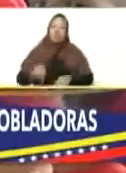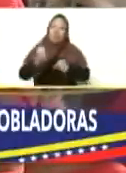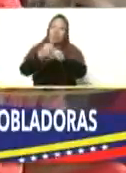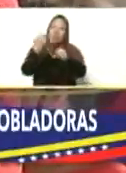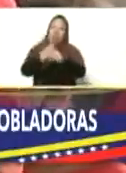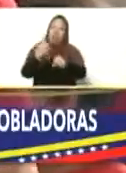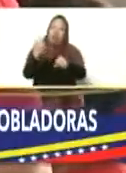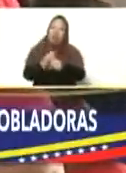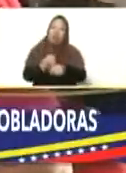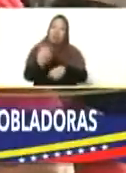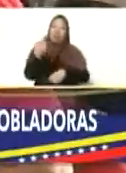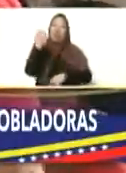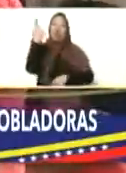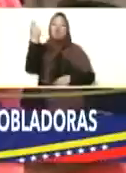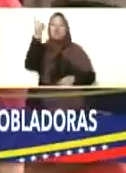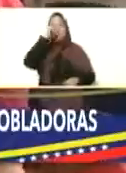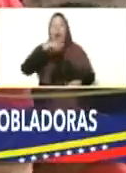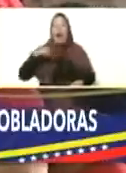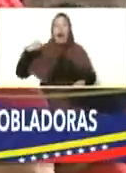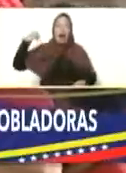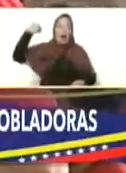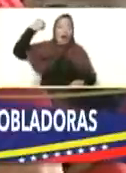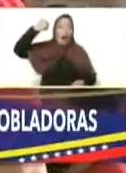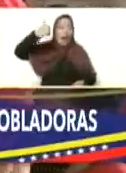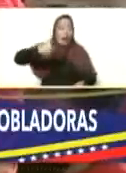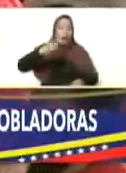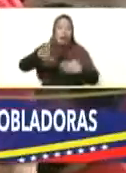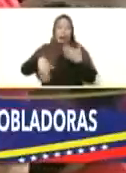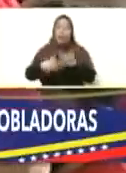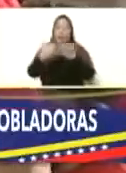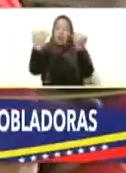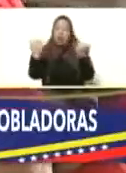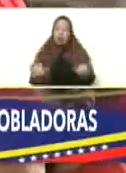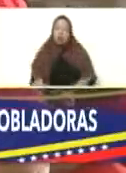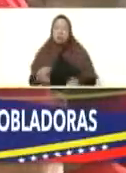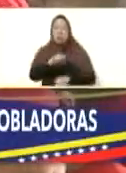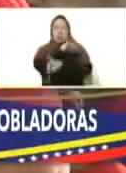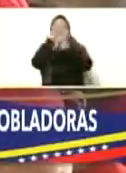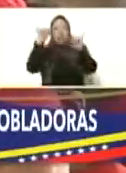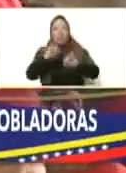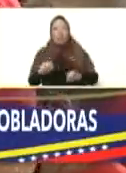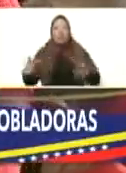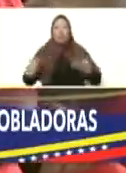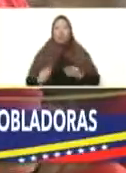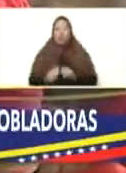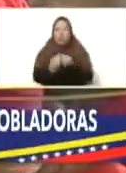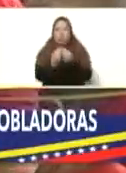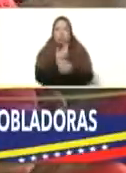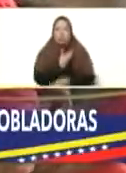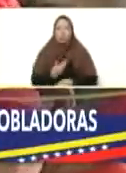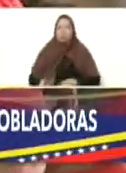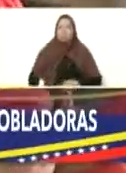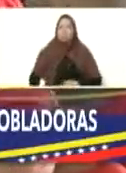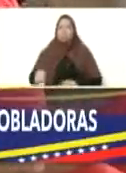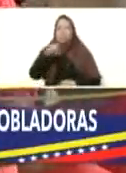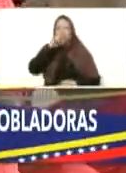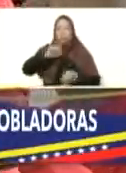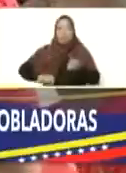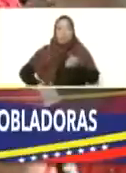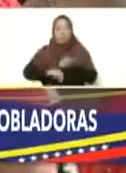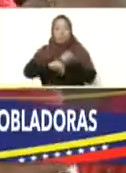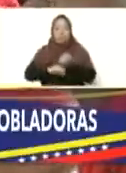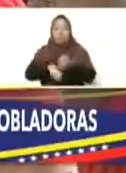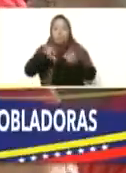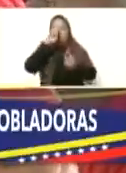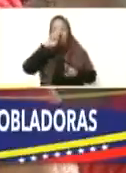fueron 11 años que nos costó mucho llegar aquí pero hoy felizmente estamos como ustedes y sentimos el apoyo y el